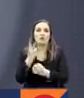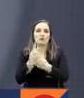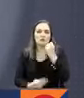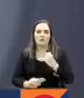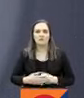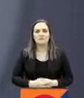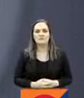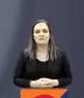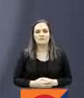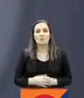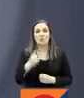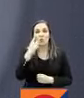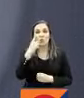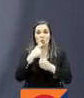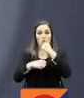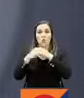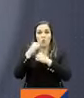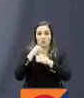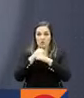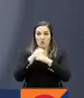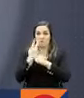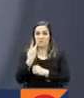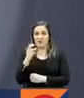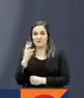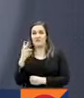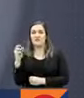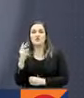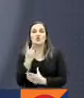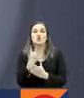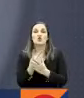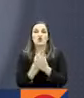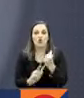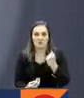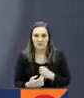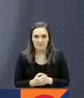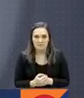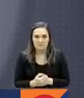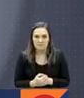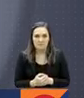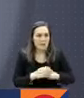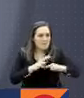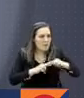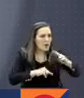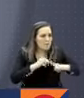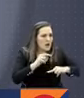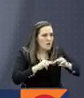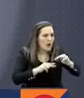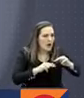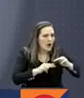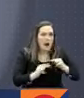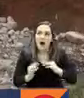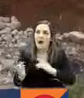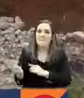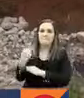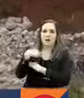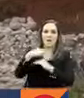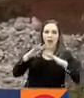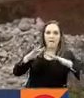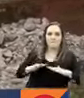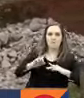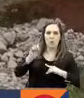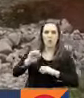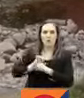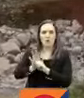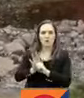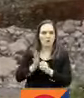pasado, pues, tuvimos que lidiar con doble calamidad pública, la reconstrucción de la ciudad y la pandemia. Parte de los